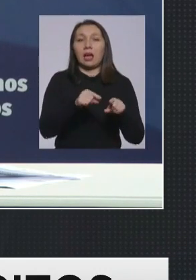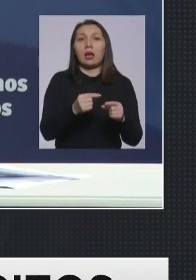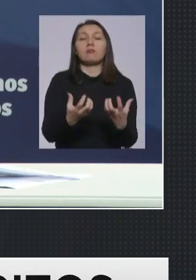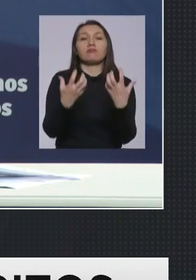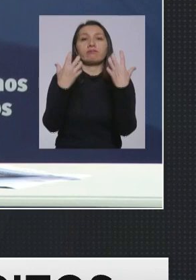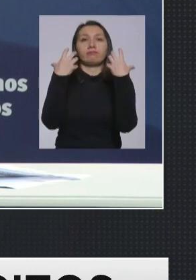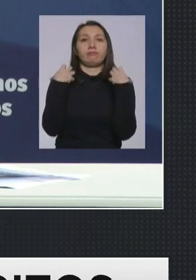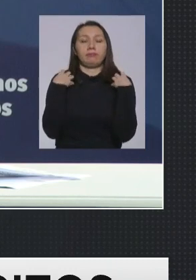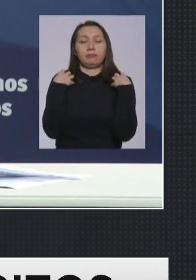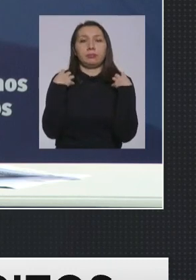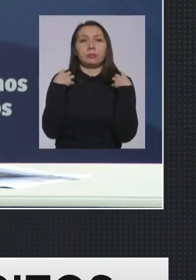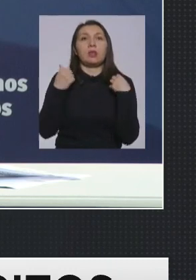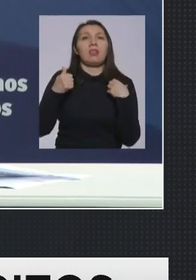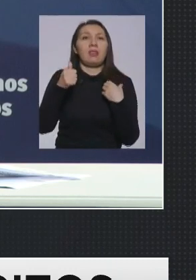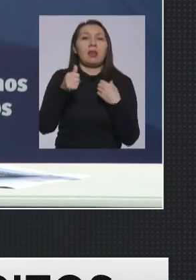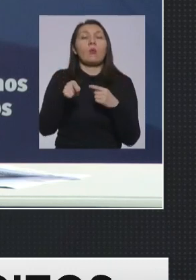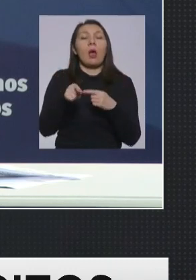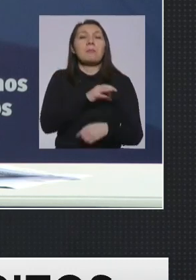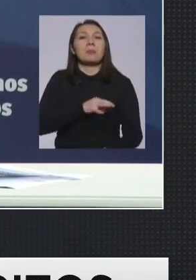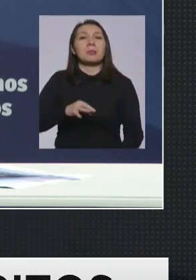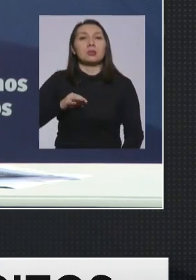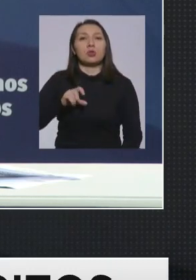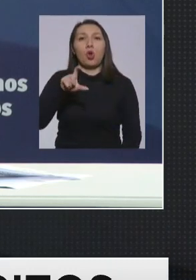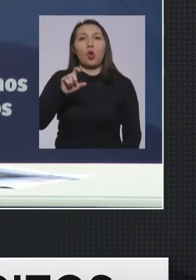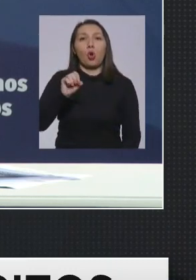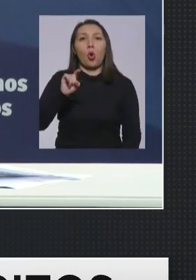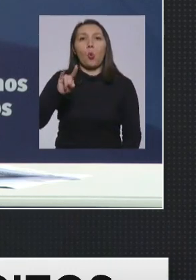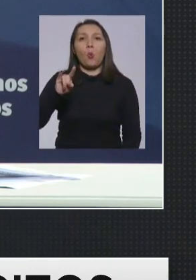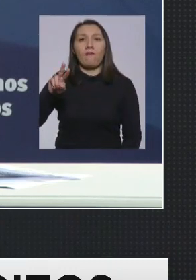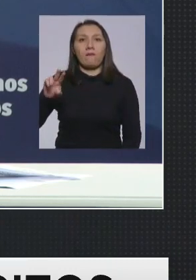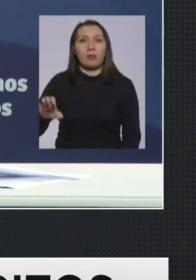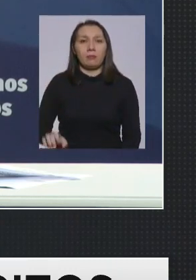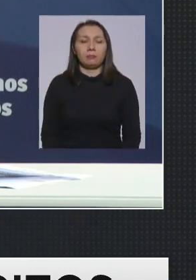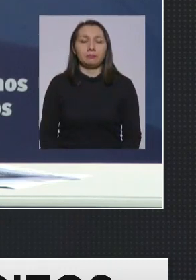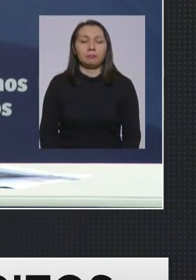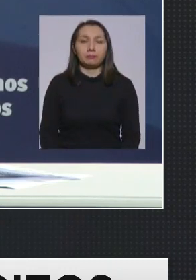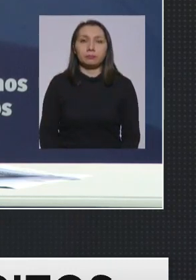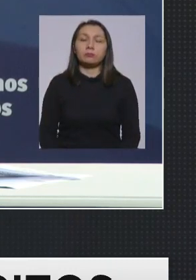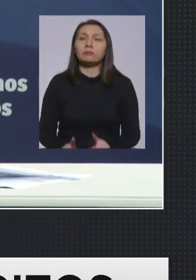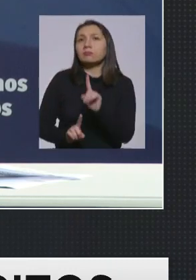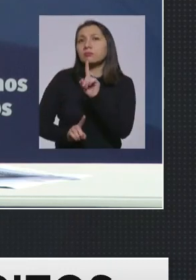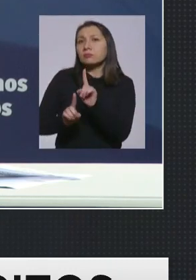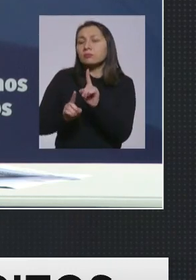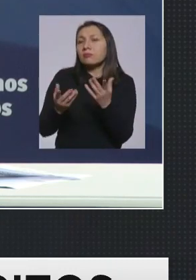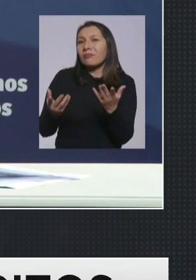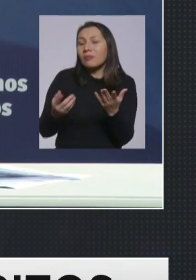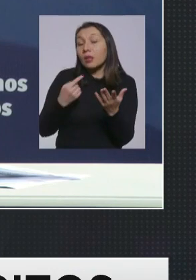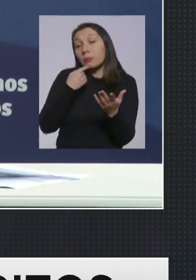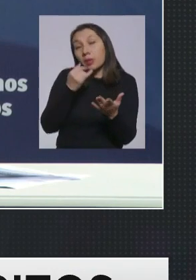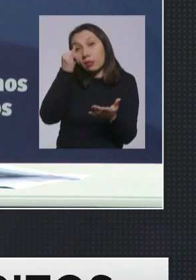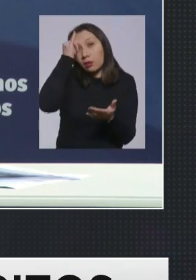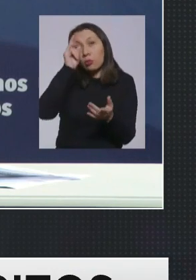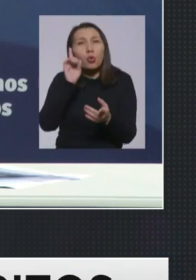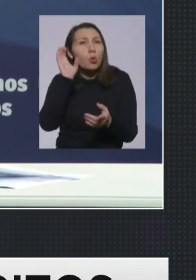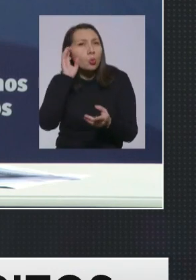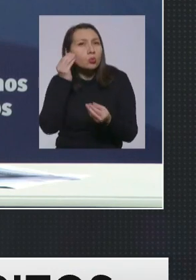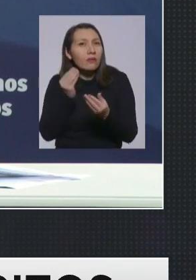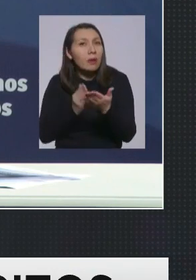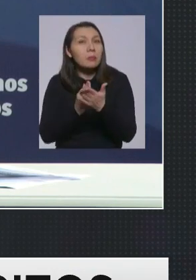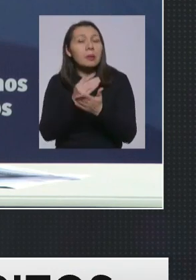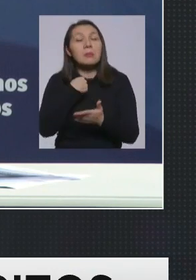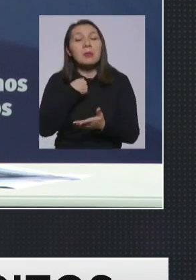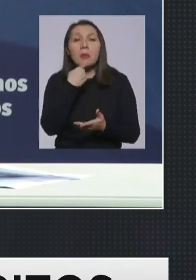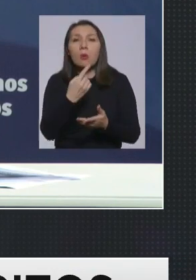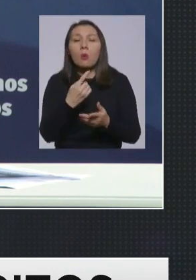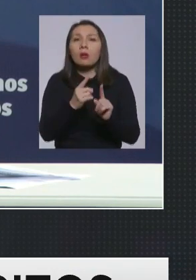la dirección del ministro andrés cap hay una distancia de corriente lo que no se escuchaba el principio de mi pregunta